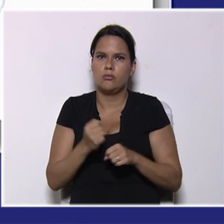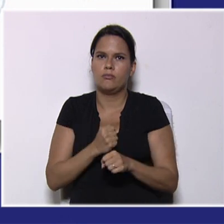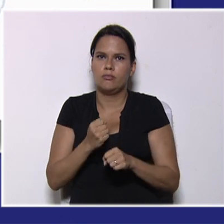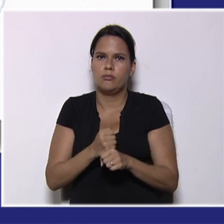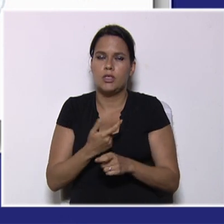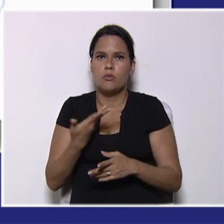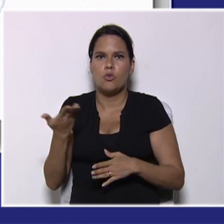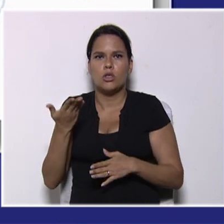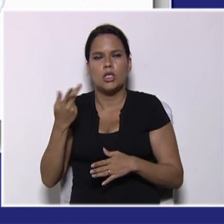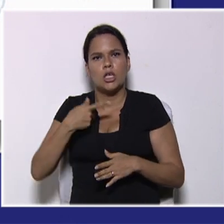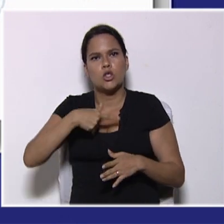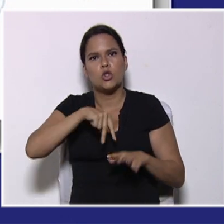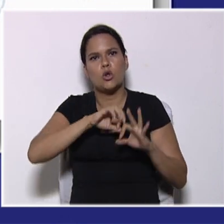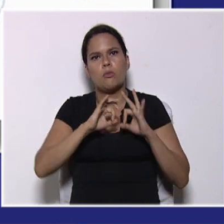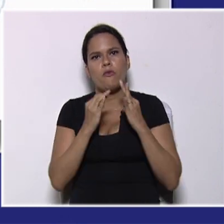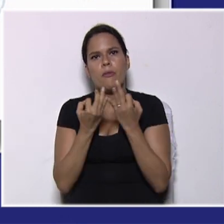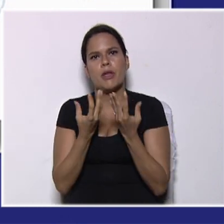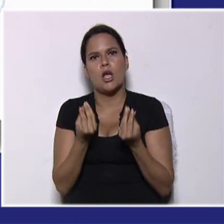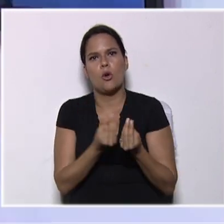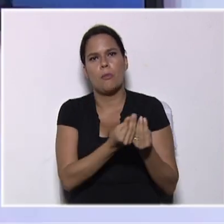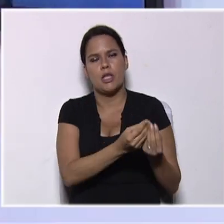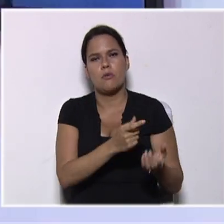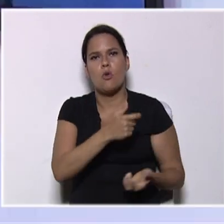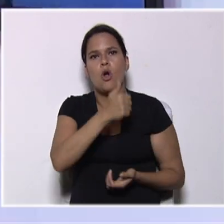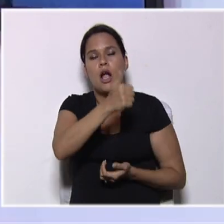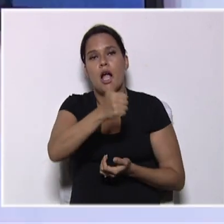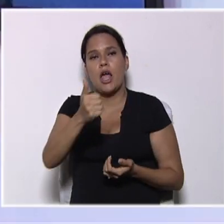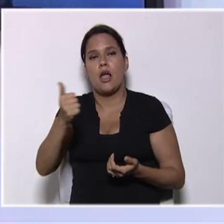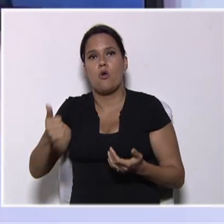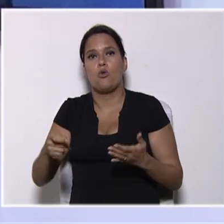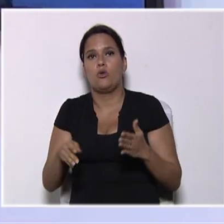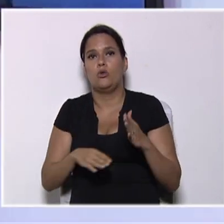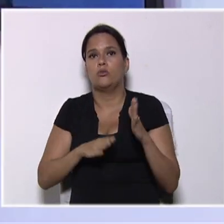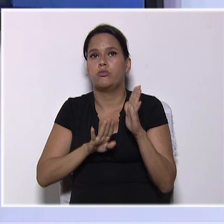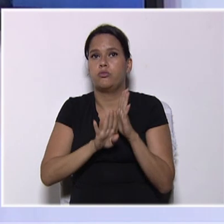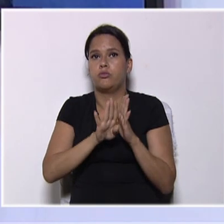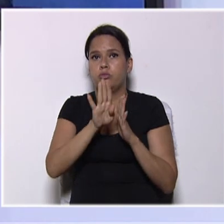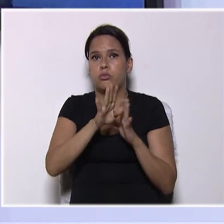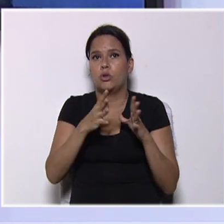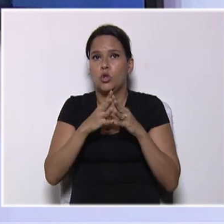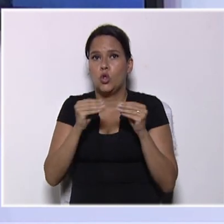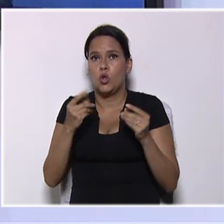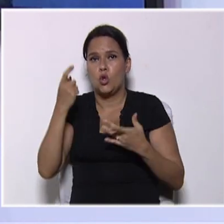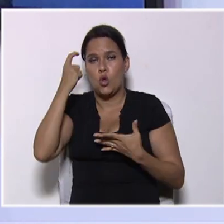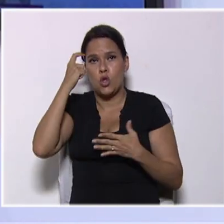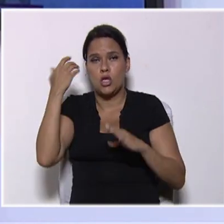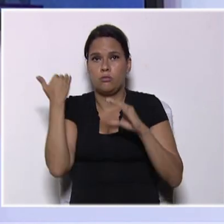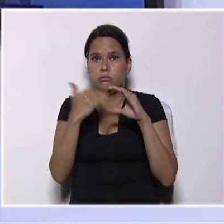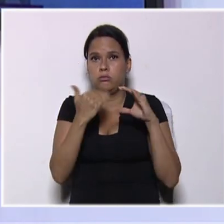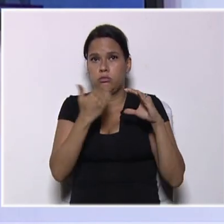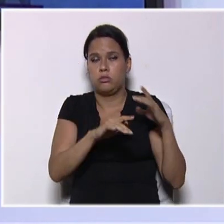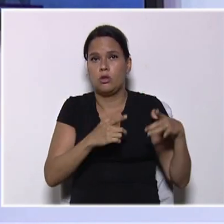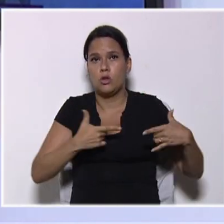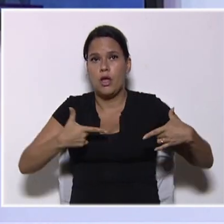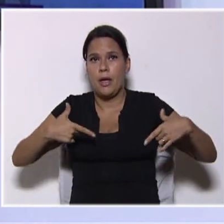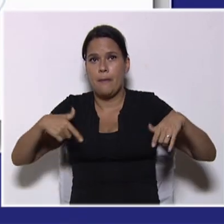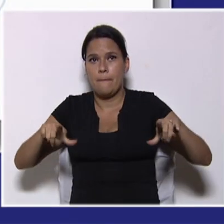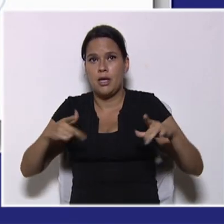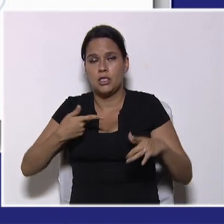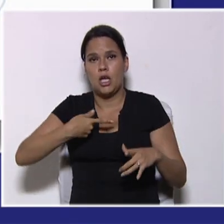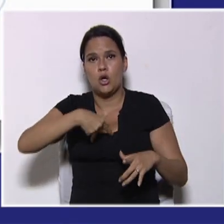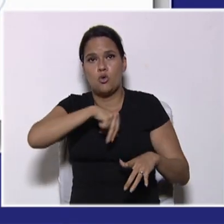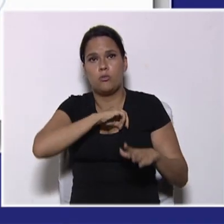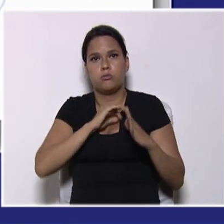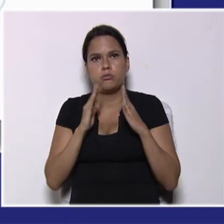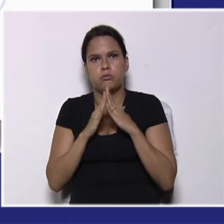nosotros como familia acompañemos cada uno de estos procesos que cada día son enviados desde estos espacios a nuestros